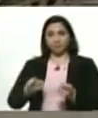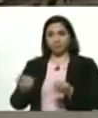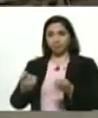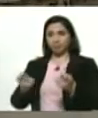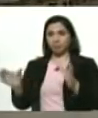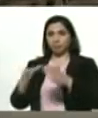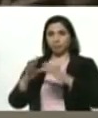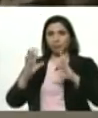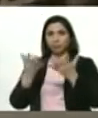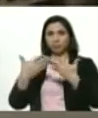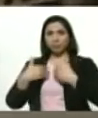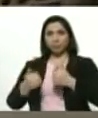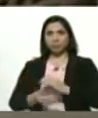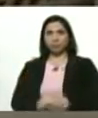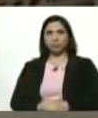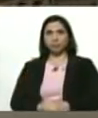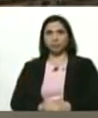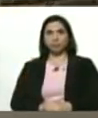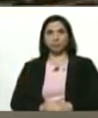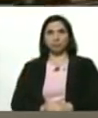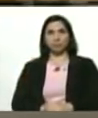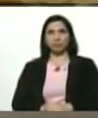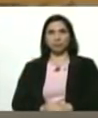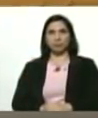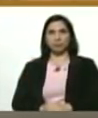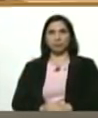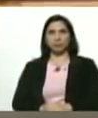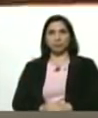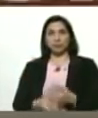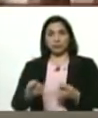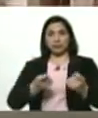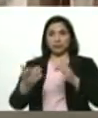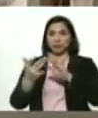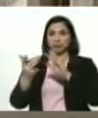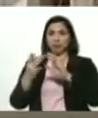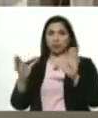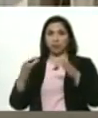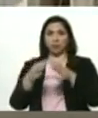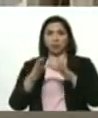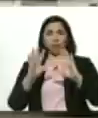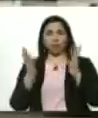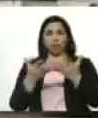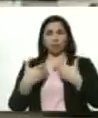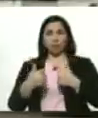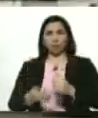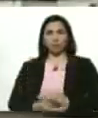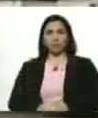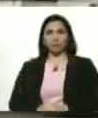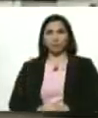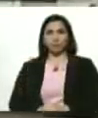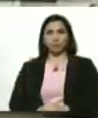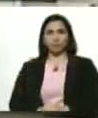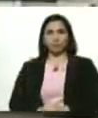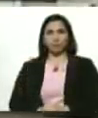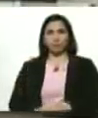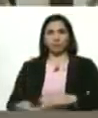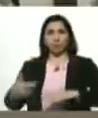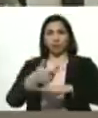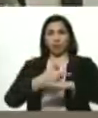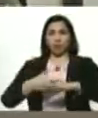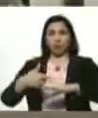mundial de la salud coordinada por la organización mundial de la salud el gobierno